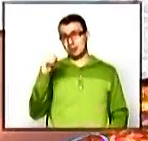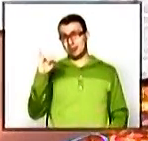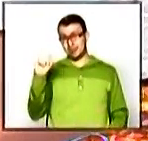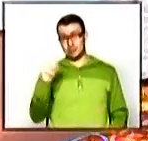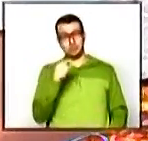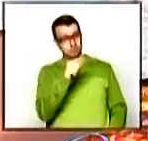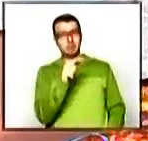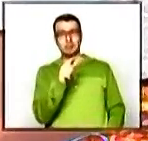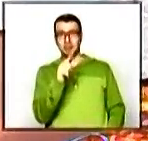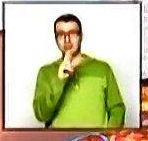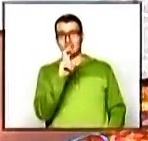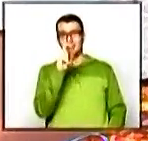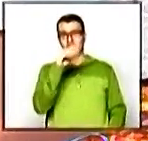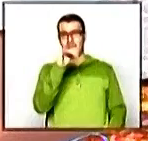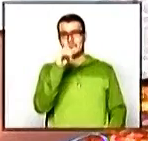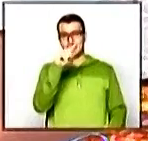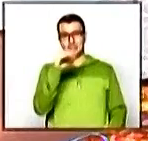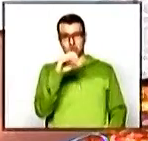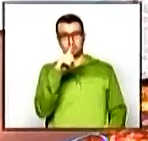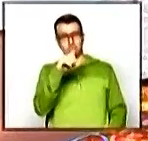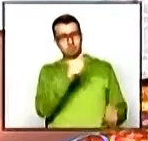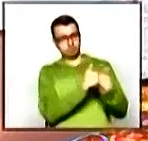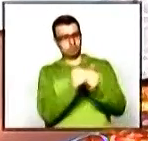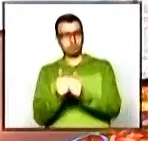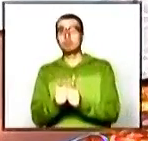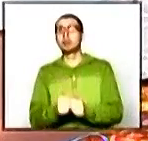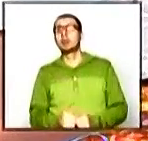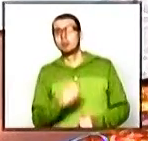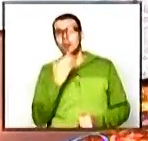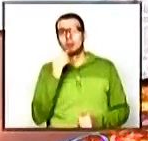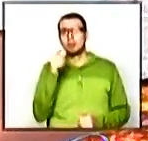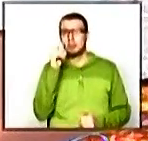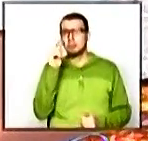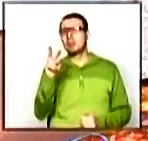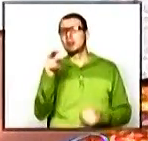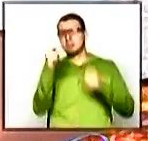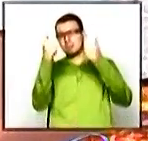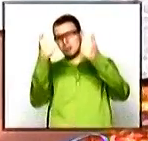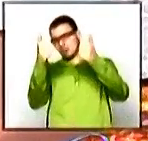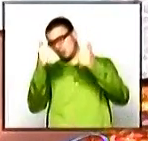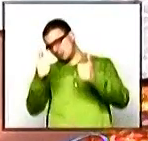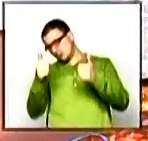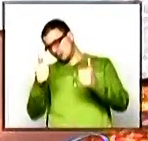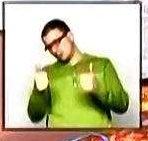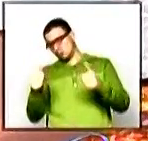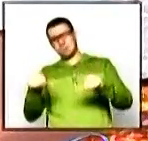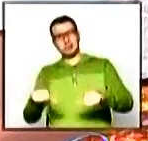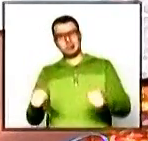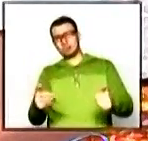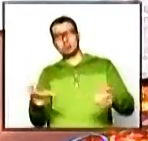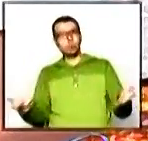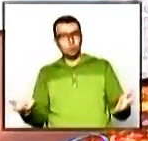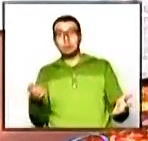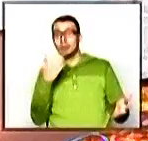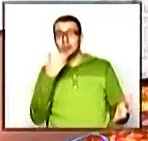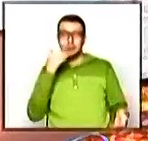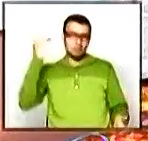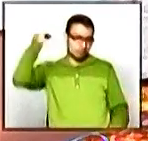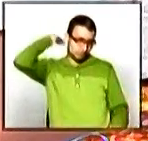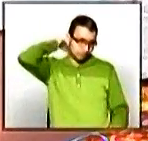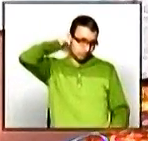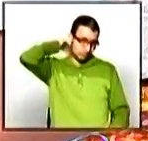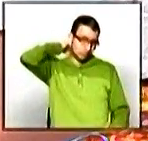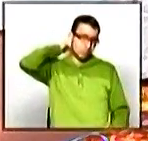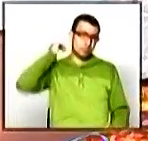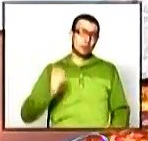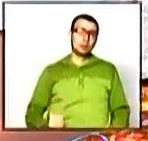hoy y vamos a mostrar cómo hacemos una evaluación sencilla de espalda y de columna. Entonces, lo